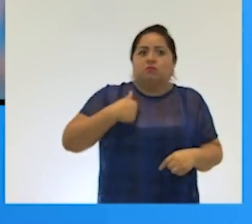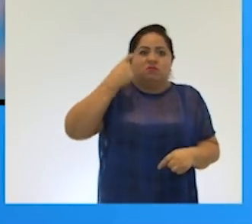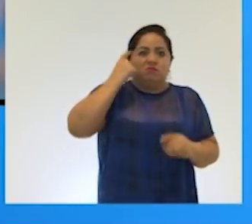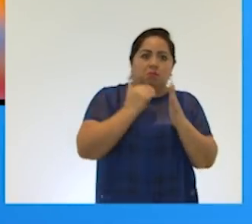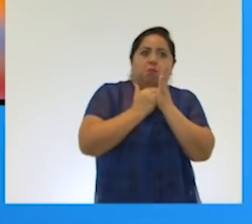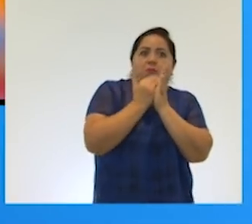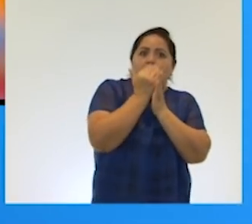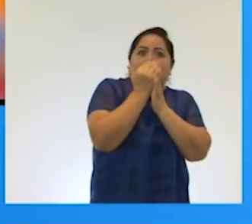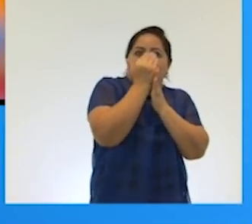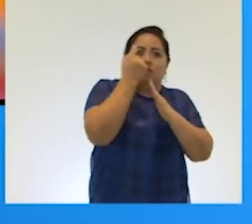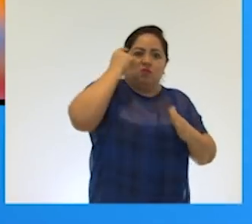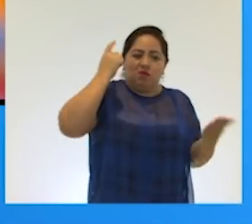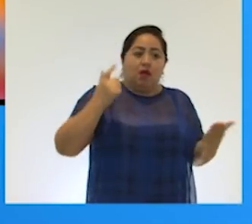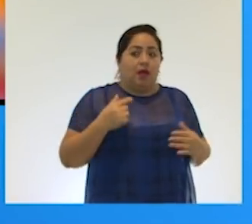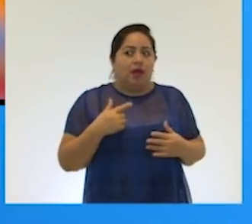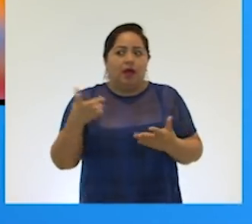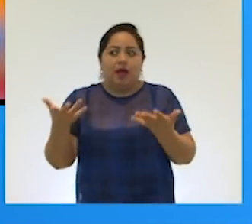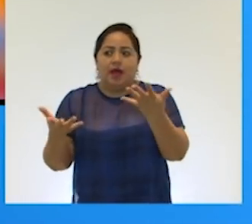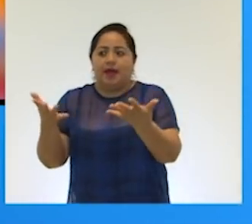ánimo.